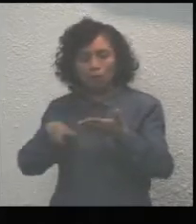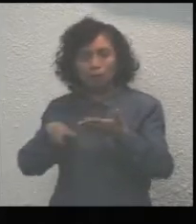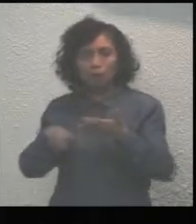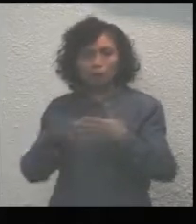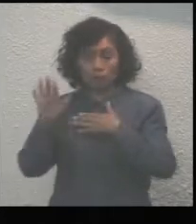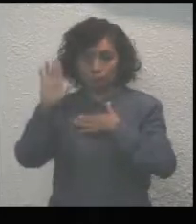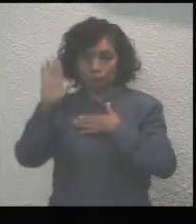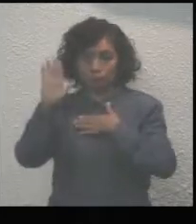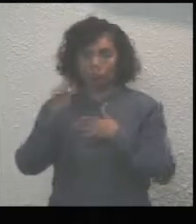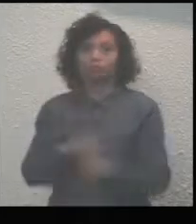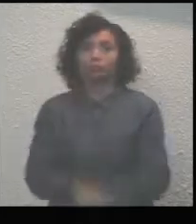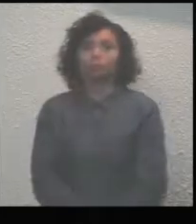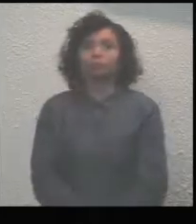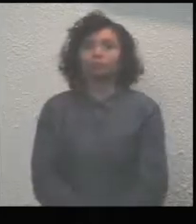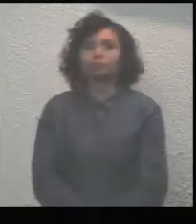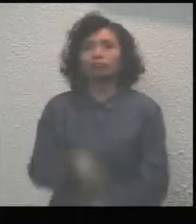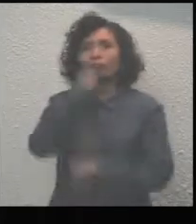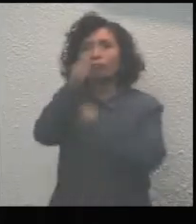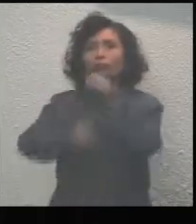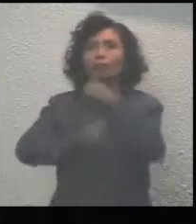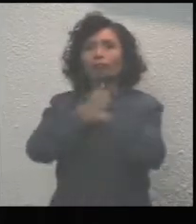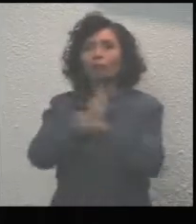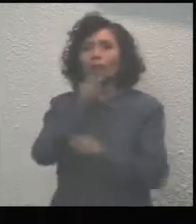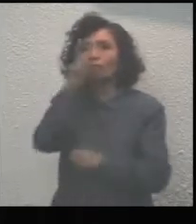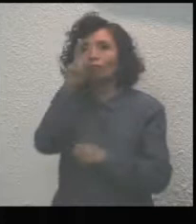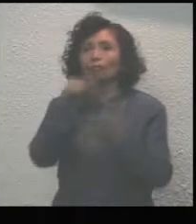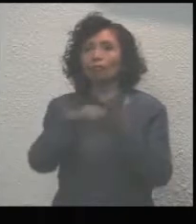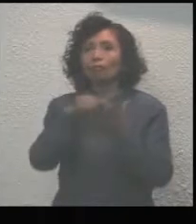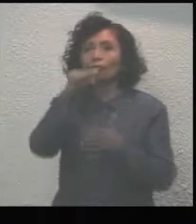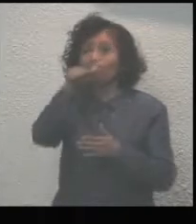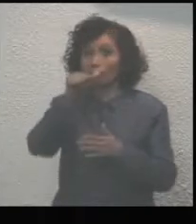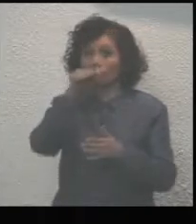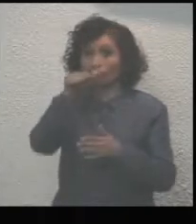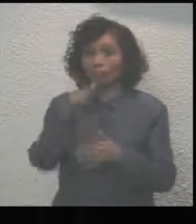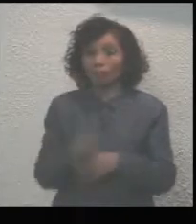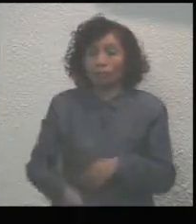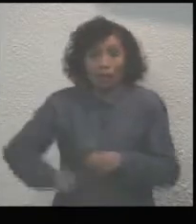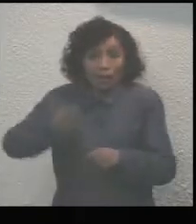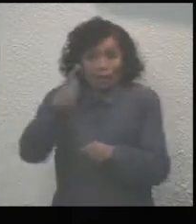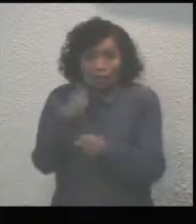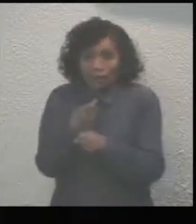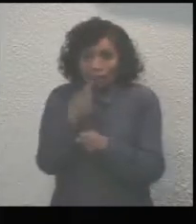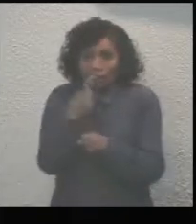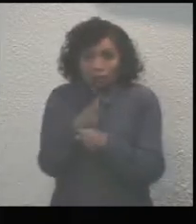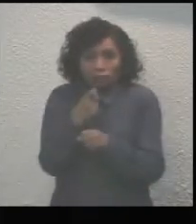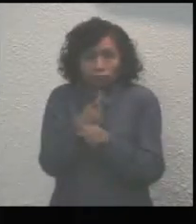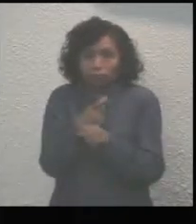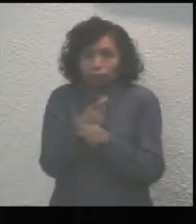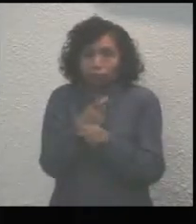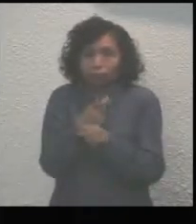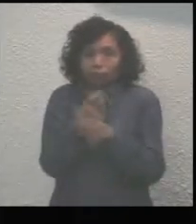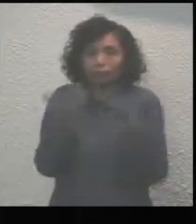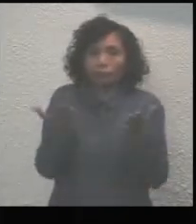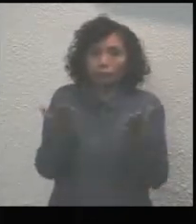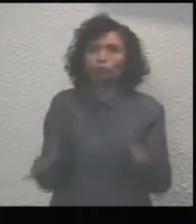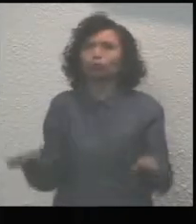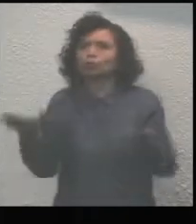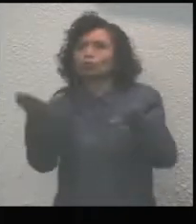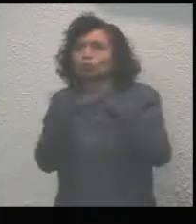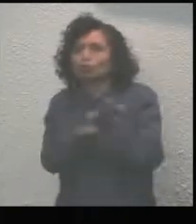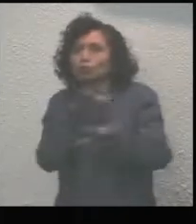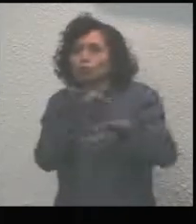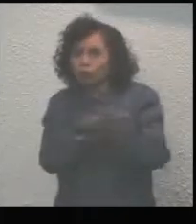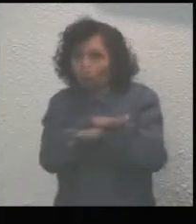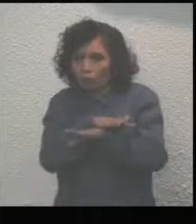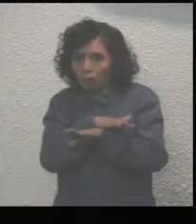compromiso. El año 2016 representó el primer momento de la alternancia política en el